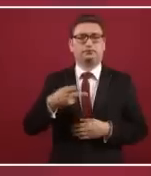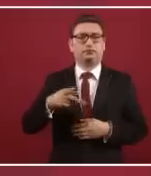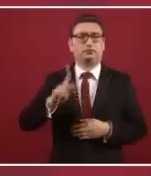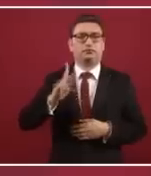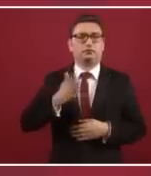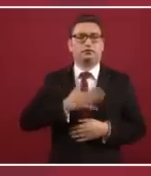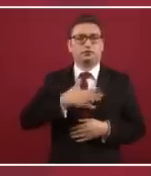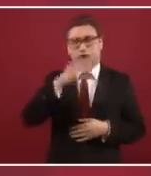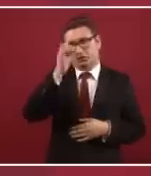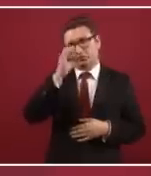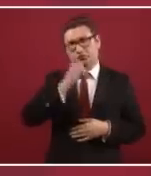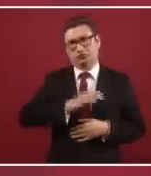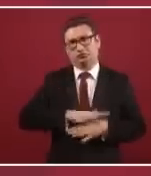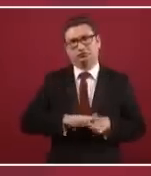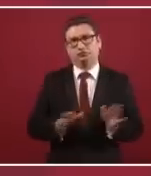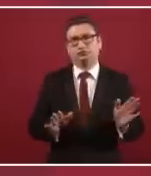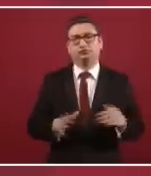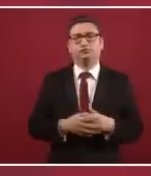una opinión.